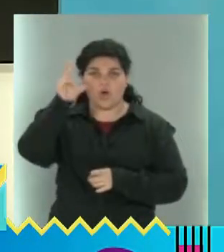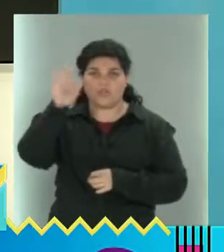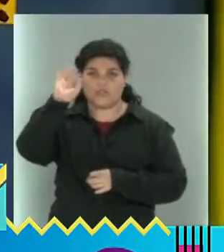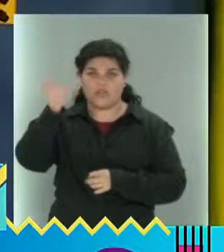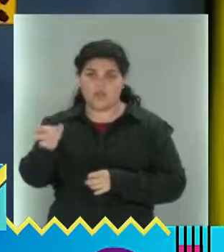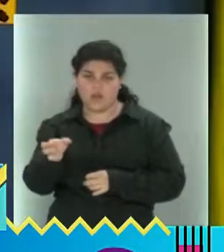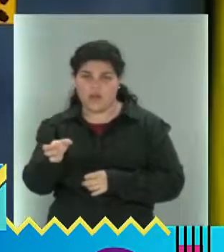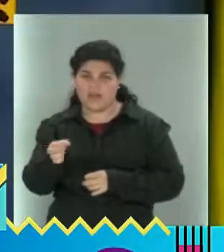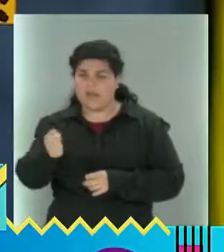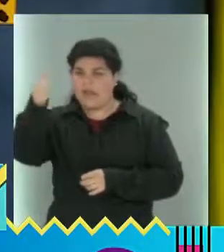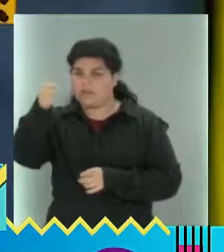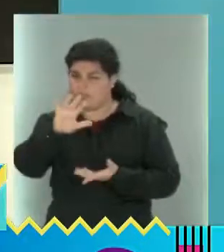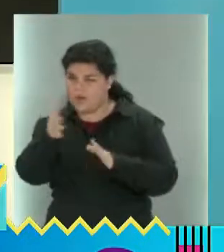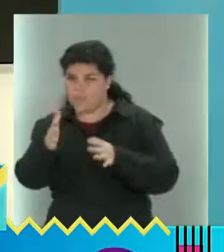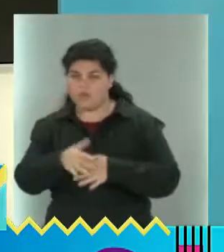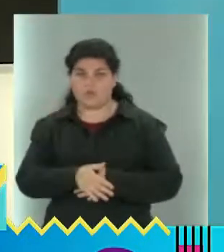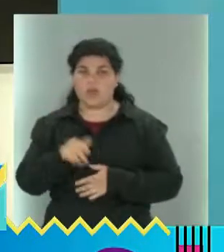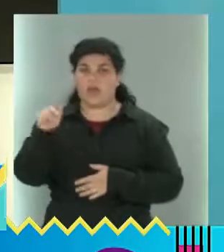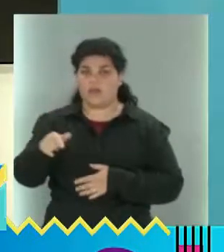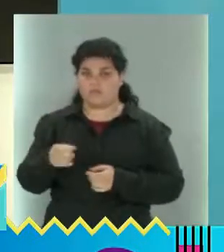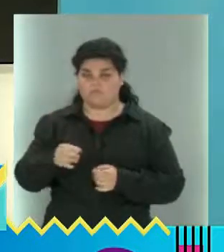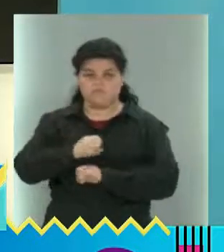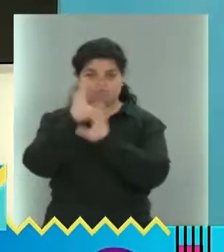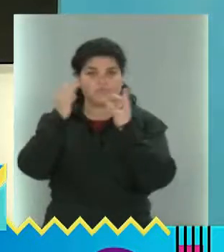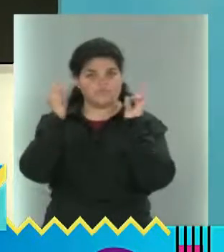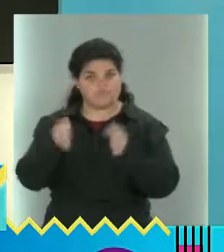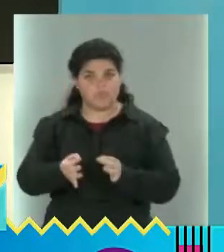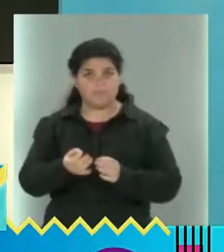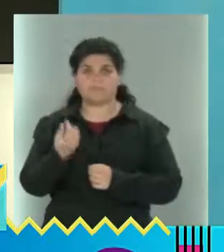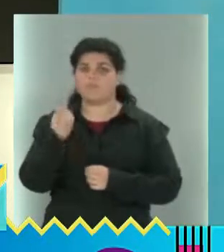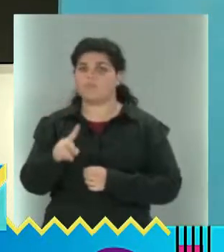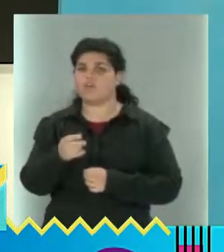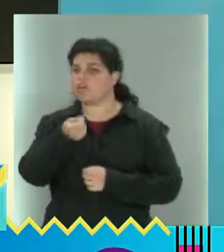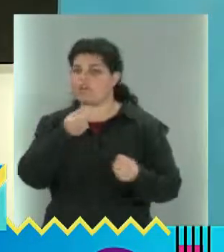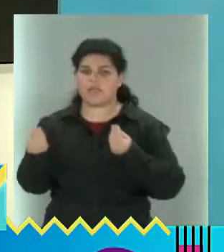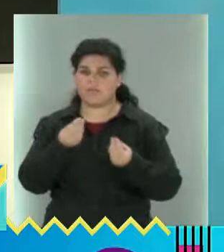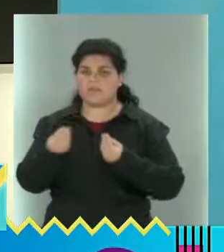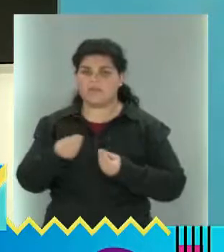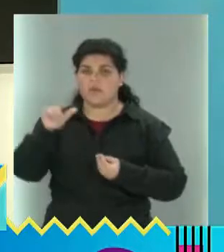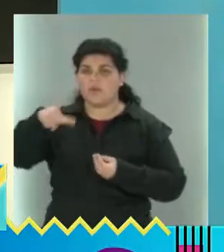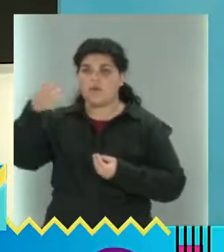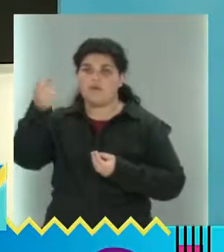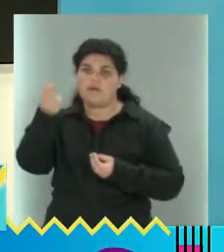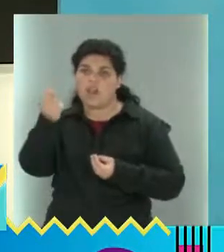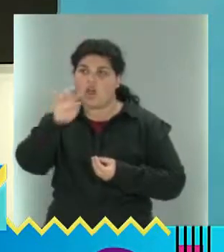Sí. Ahora, ahí se sincera con respecto a eso. Pero ¿qué pasa cuando baja y no se sincera? Digo, ¿cómo se puede controlar